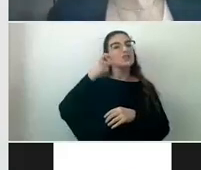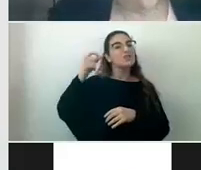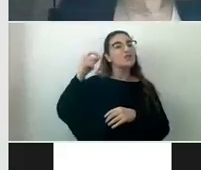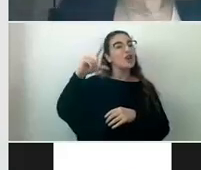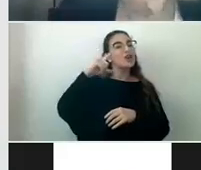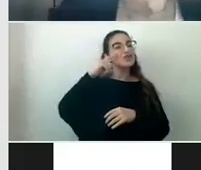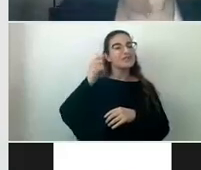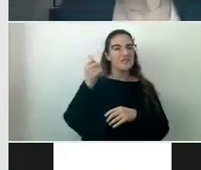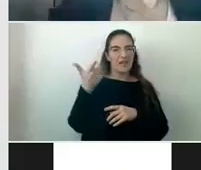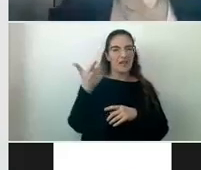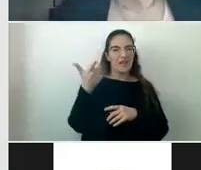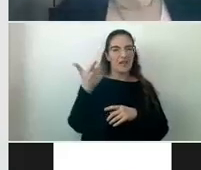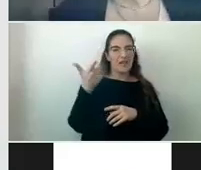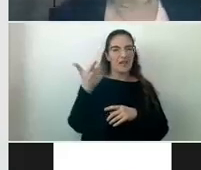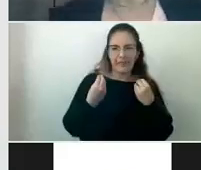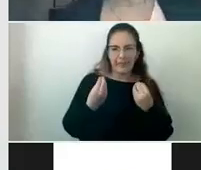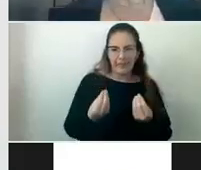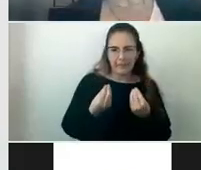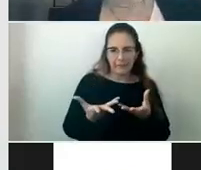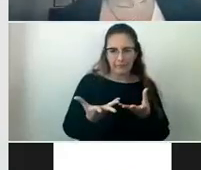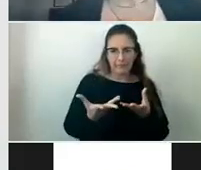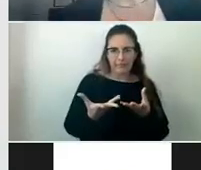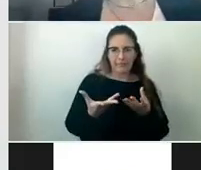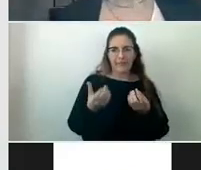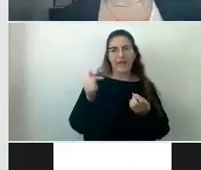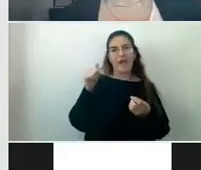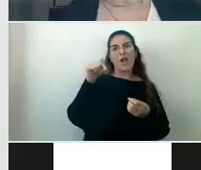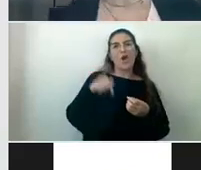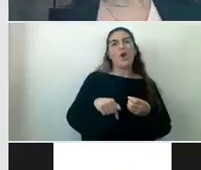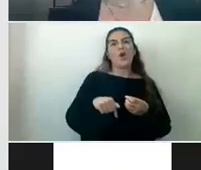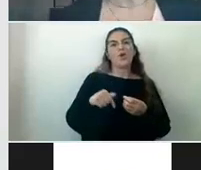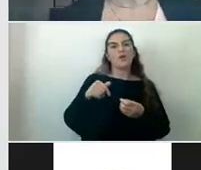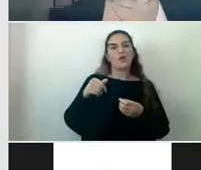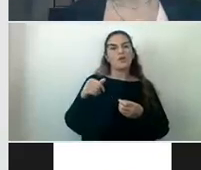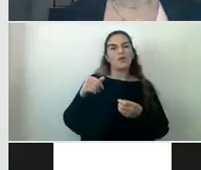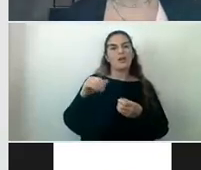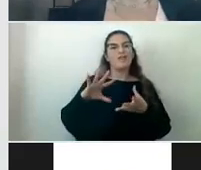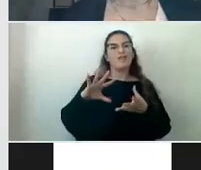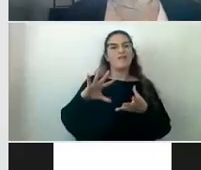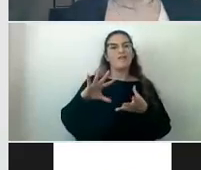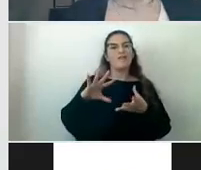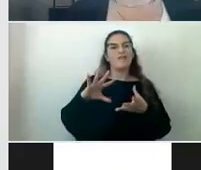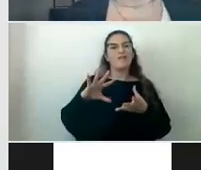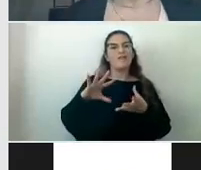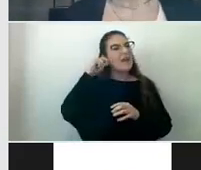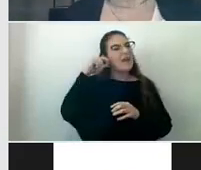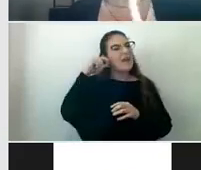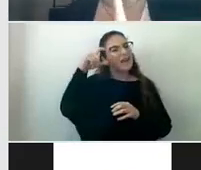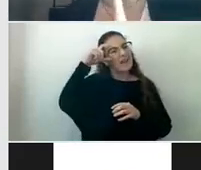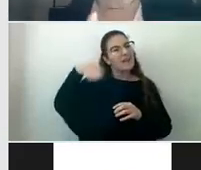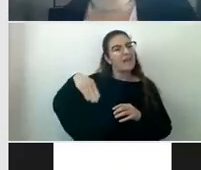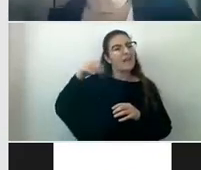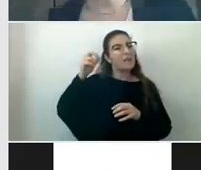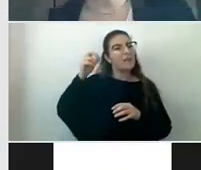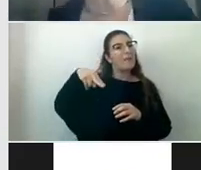hegemónico es el modelo que actualmente convive con el nuevo modelo que trae la convención denominado modelo